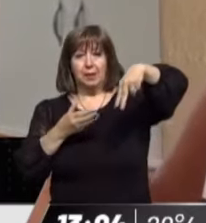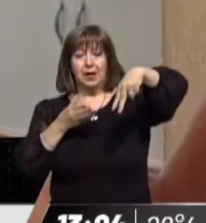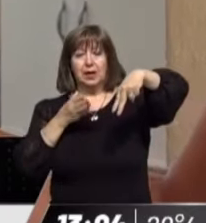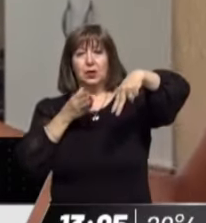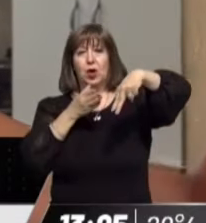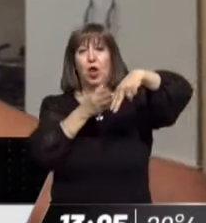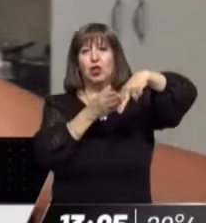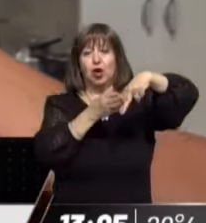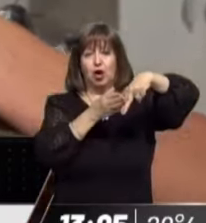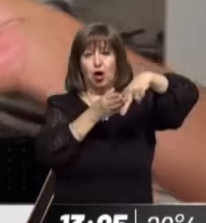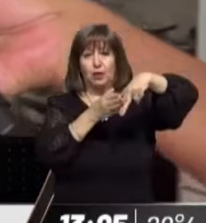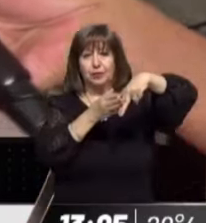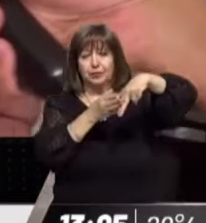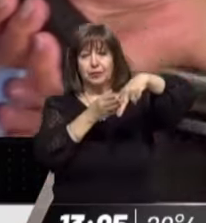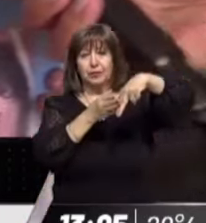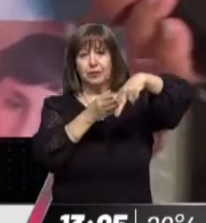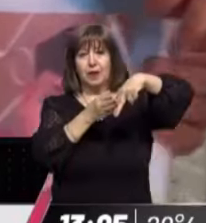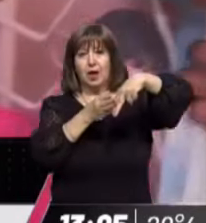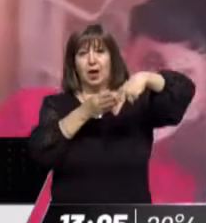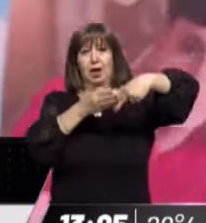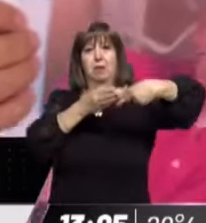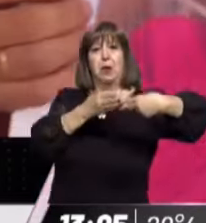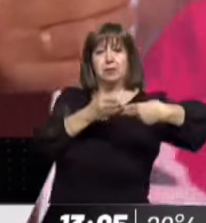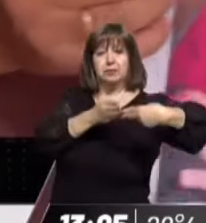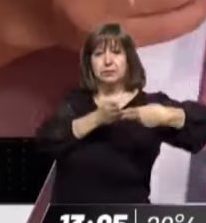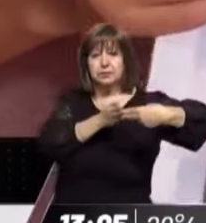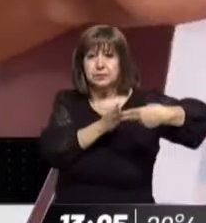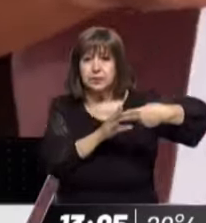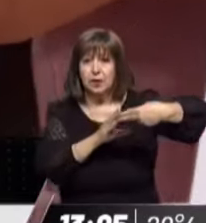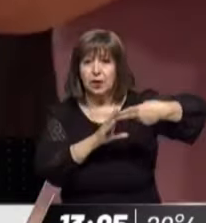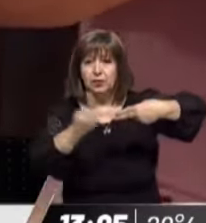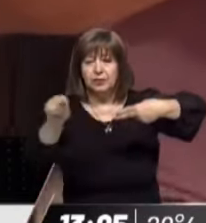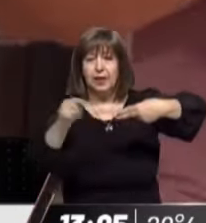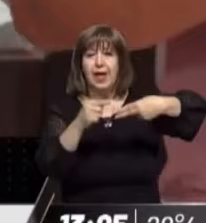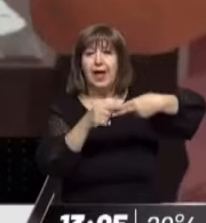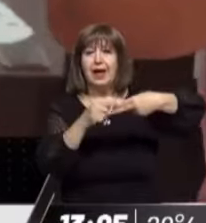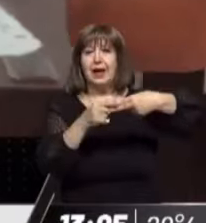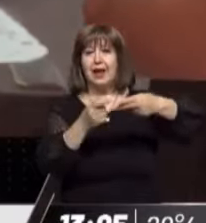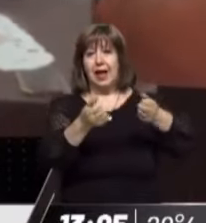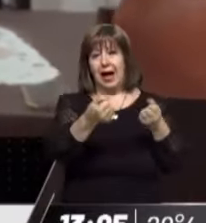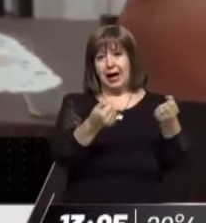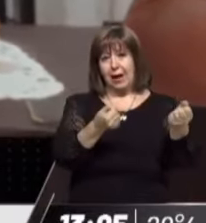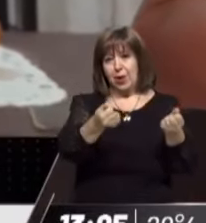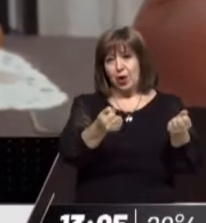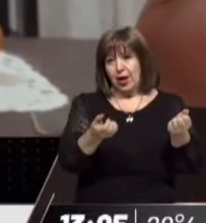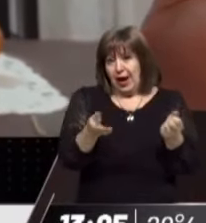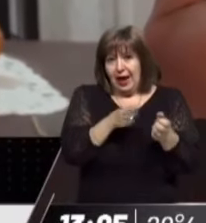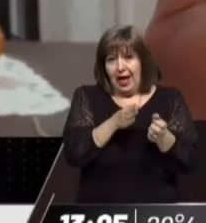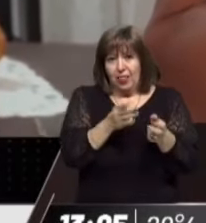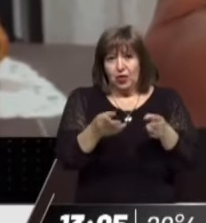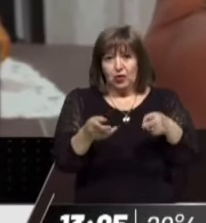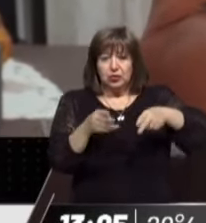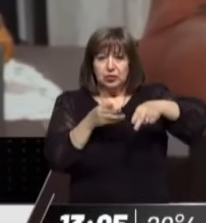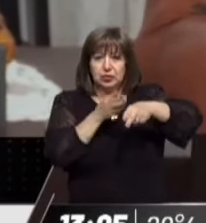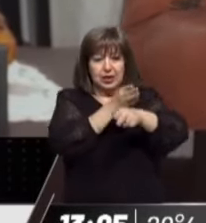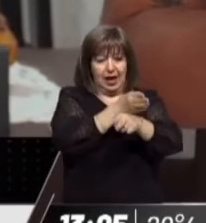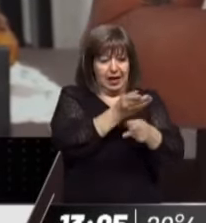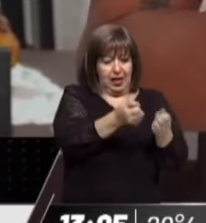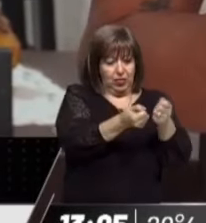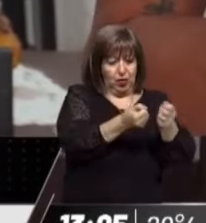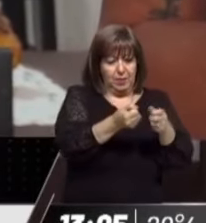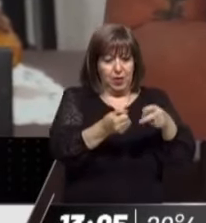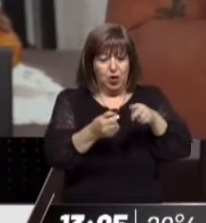hijo venía lo dejó tirado lo tiró contra un camión y y